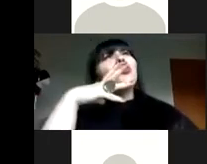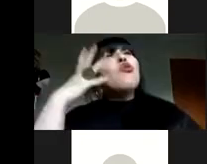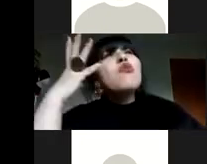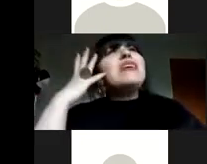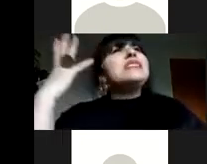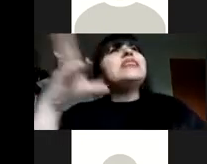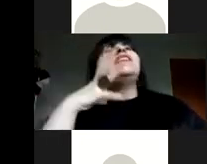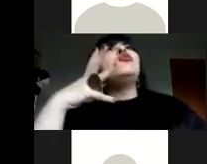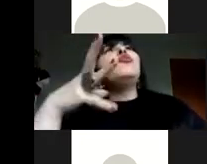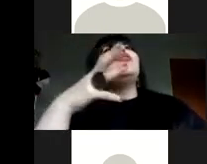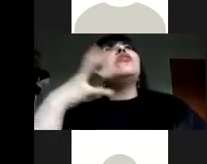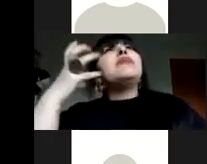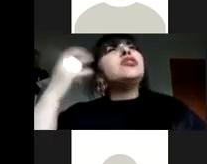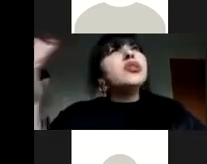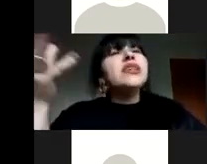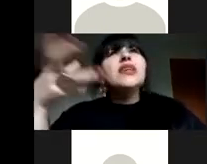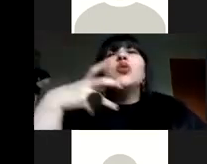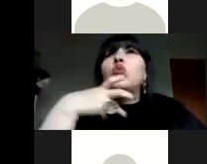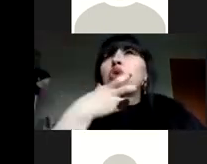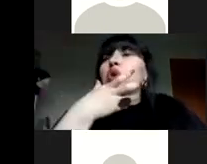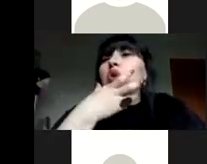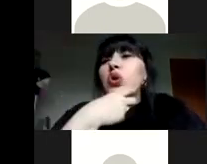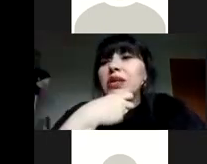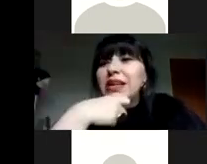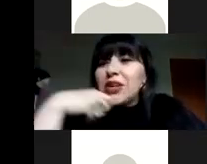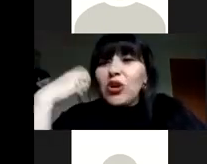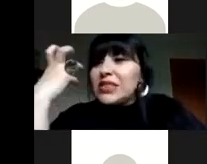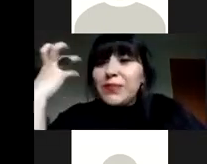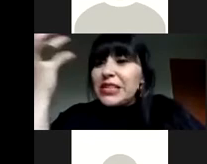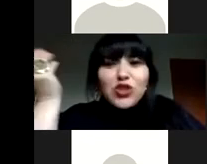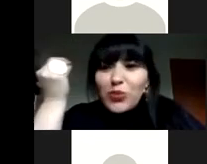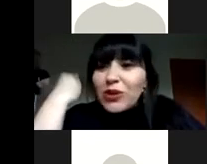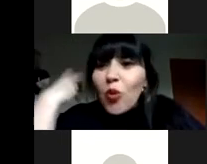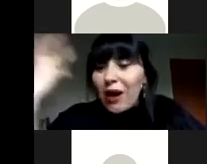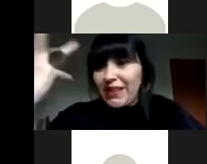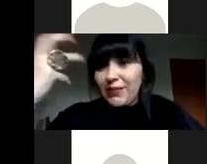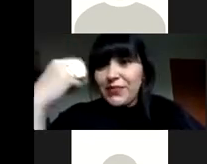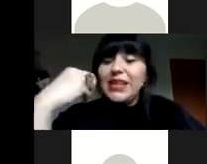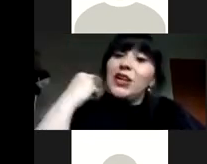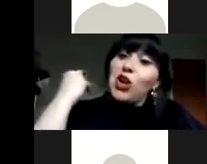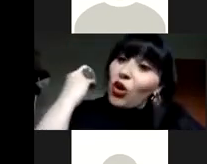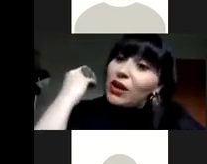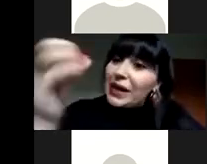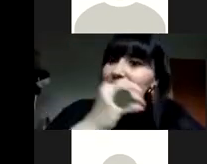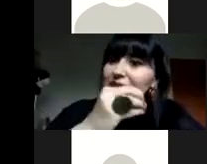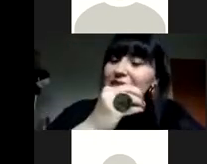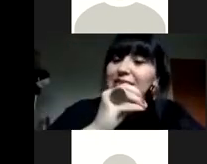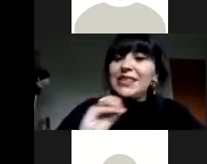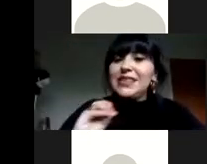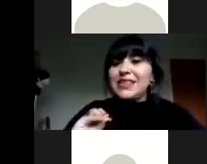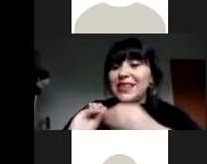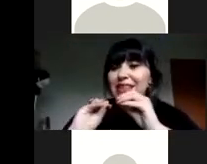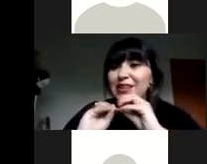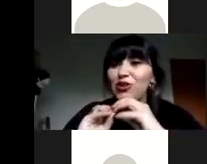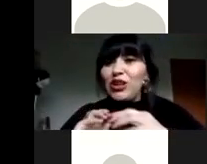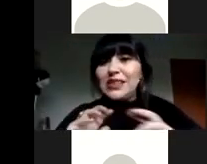pero ¿cómo va a estar en el grupo de los depresores junto con el clonazepam? No me cuadra. Lo que pasa es